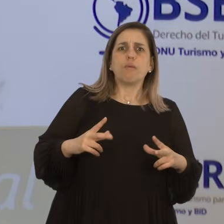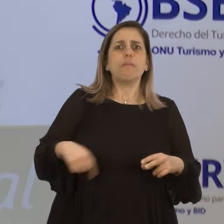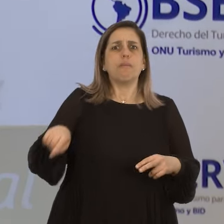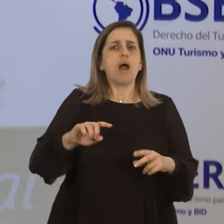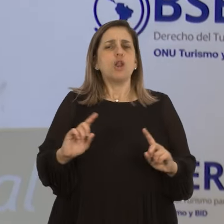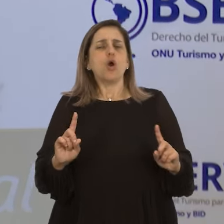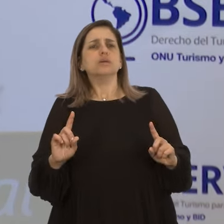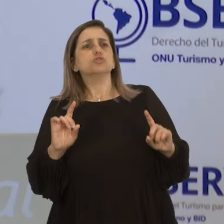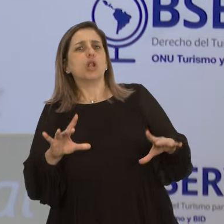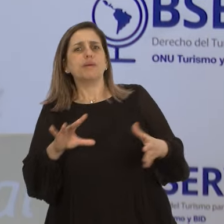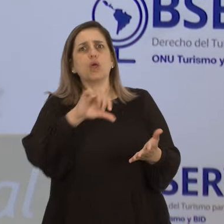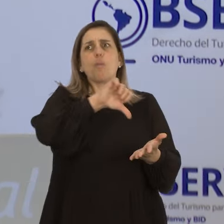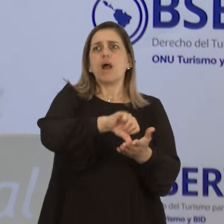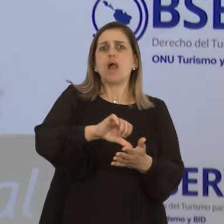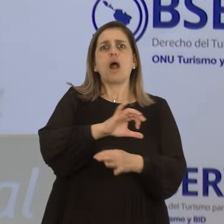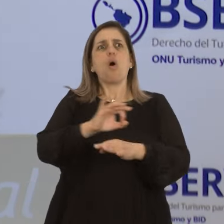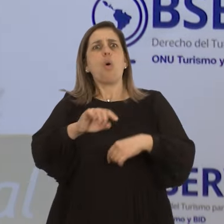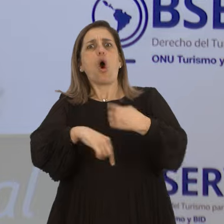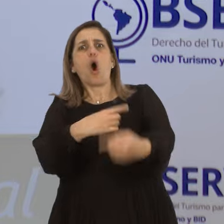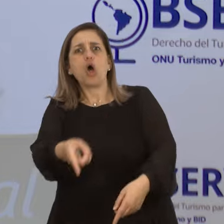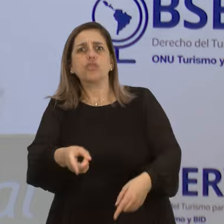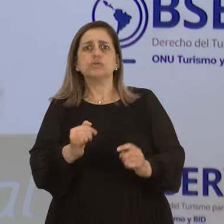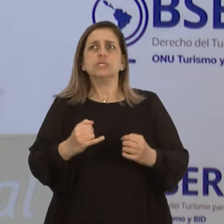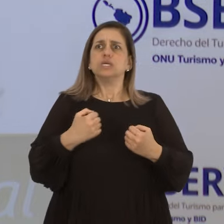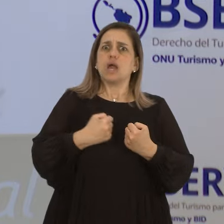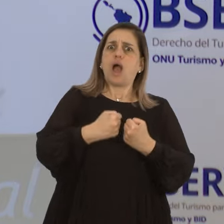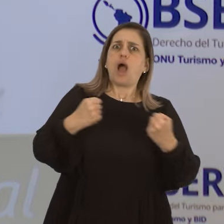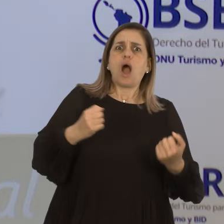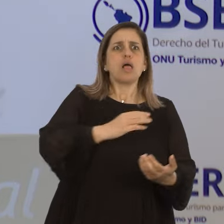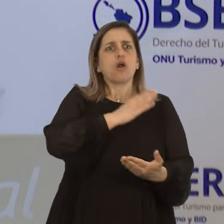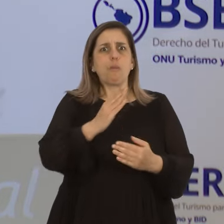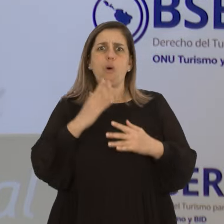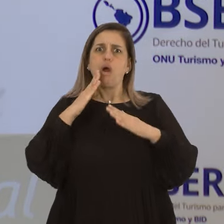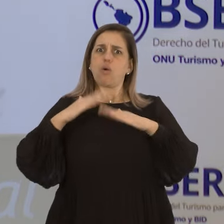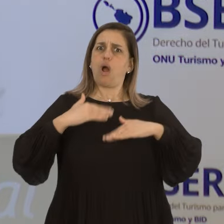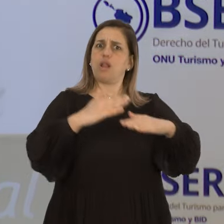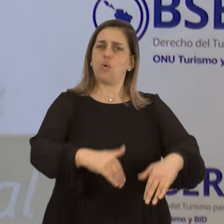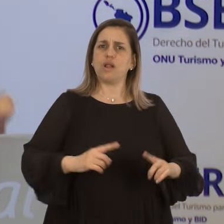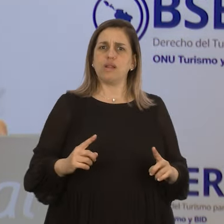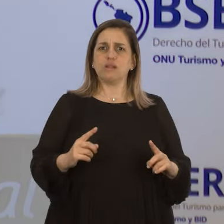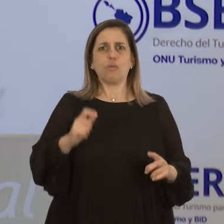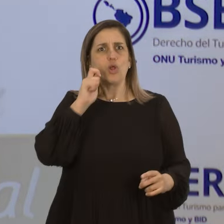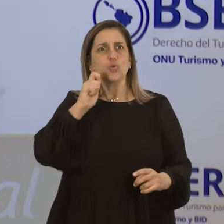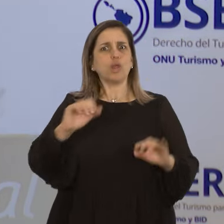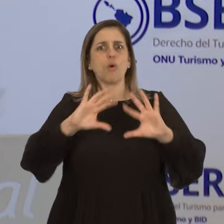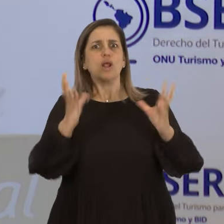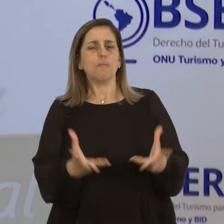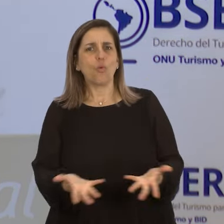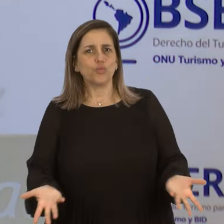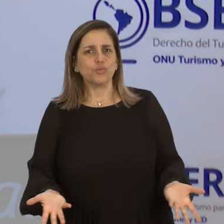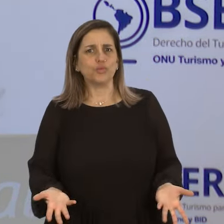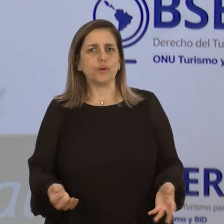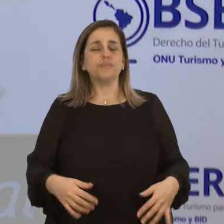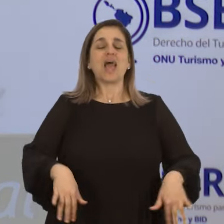que básicamente no solo es de un país al otro, sino que se tiende a estandarizar